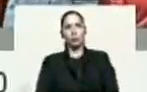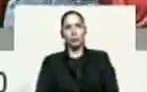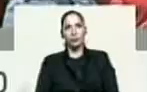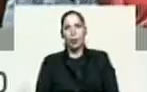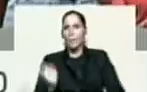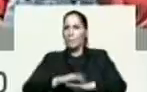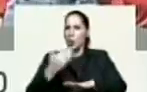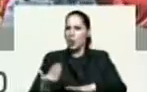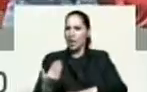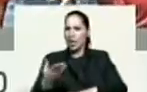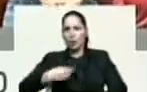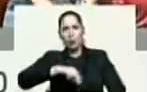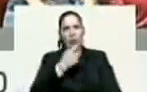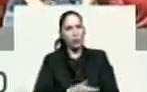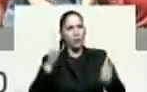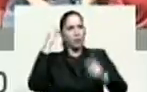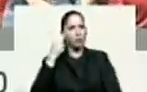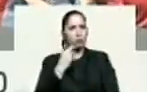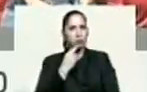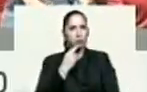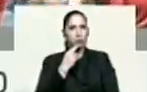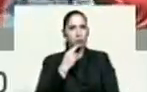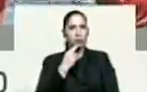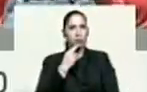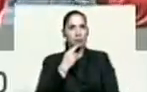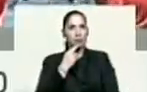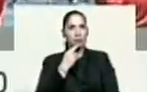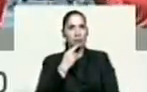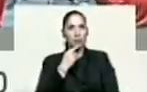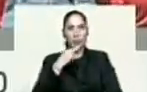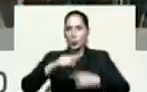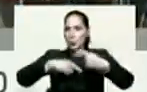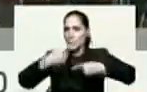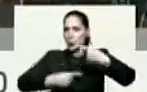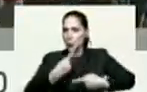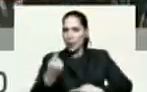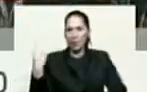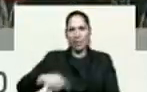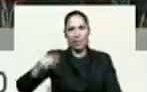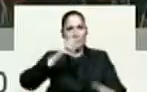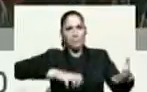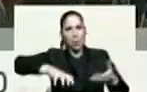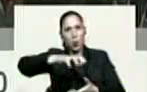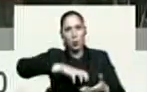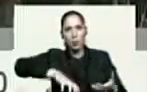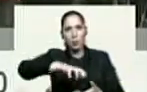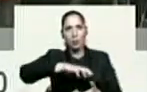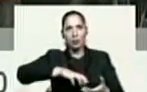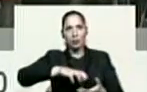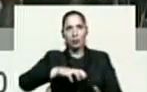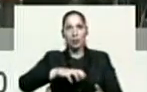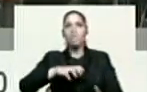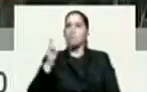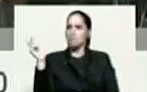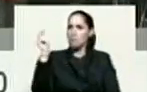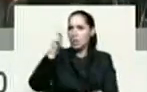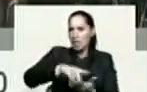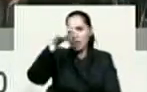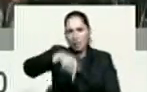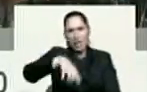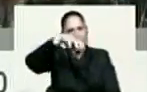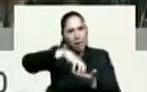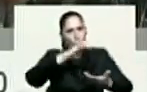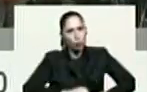¿Por qué nuestro libertador Simón Bolívar, cada vez que tenía problemas, venía aquí al